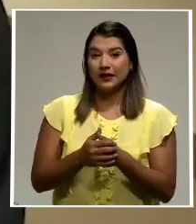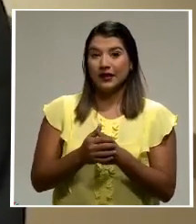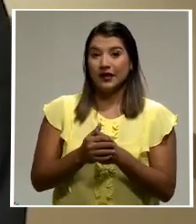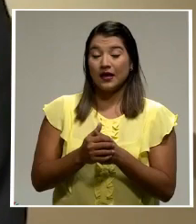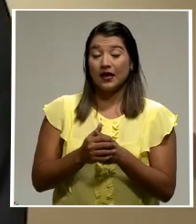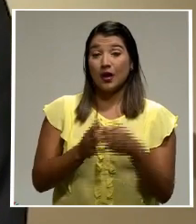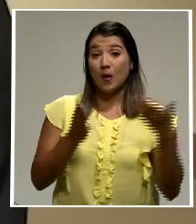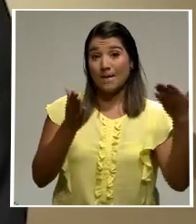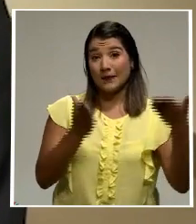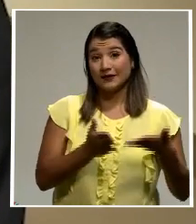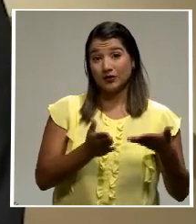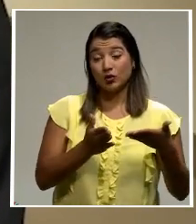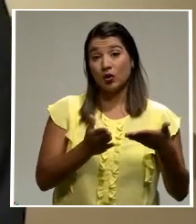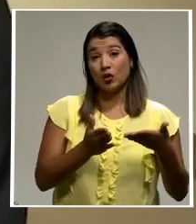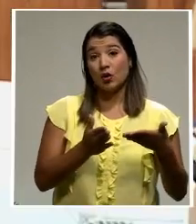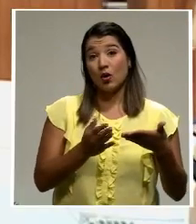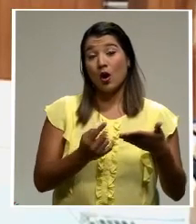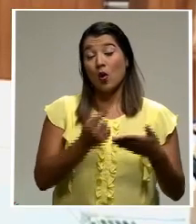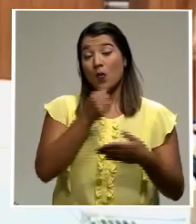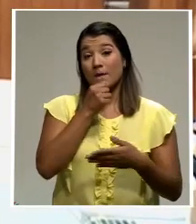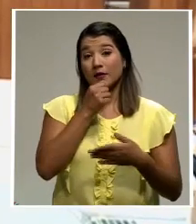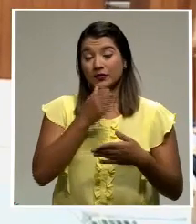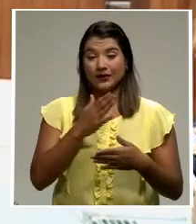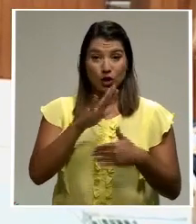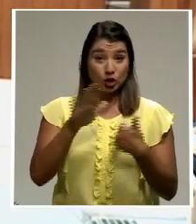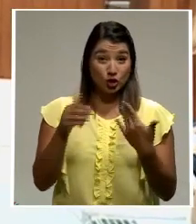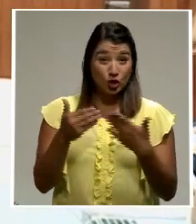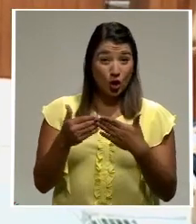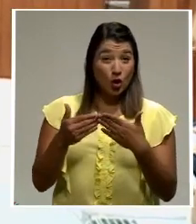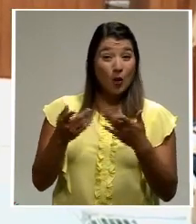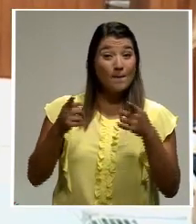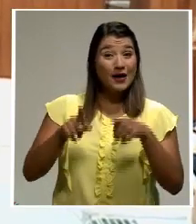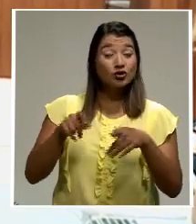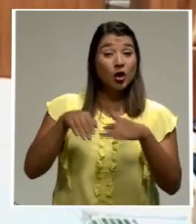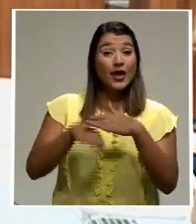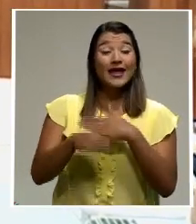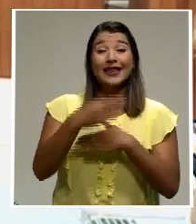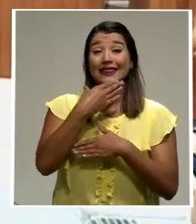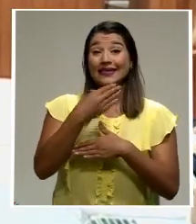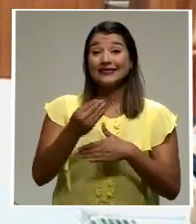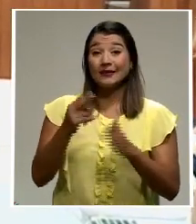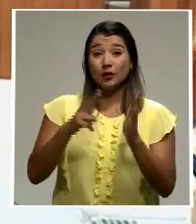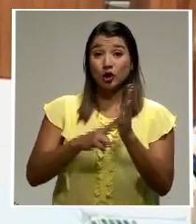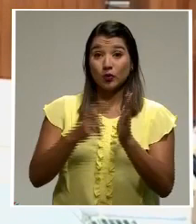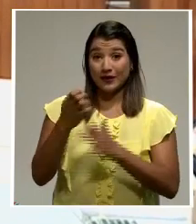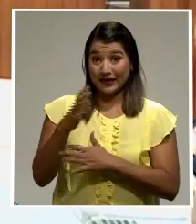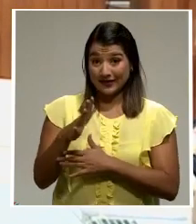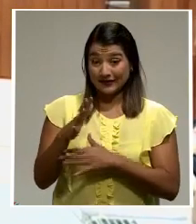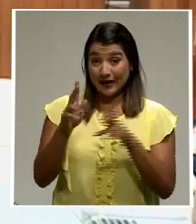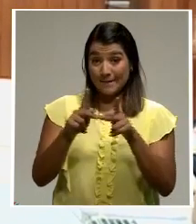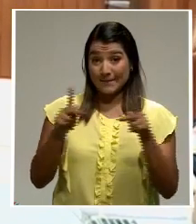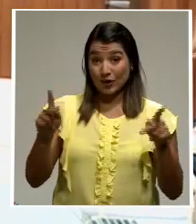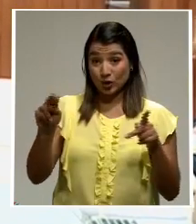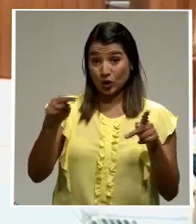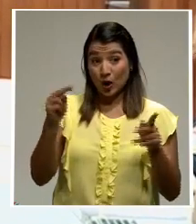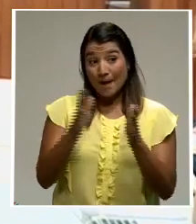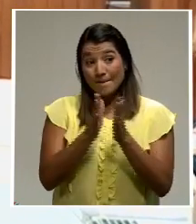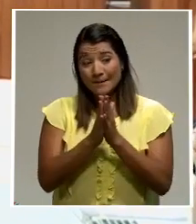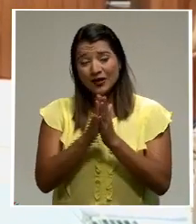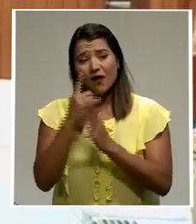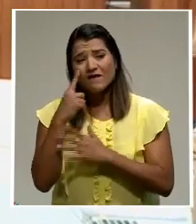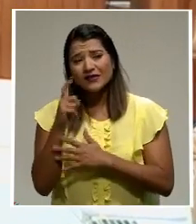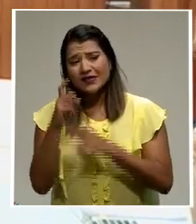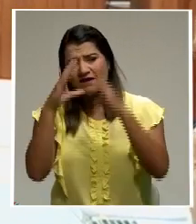colega de medios de prensa. Todo se remonta a diciembre del 2015 cuando el periódico La Nación solicitó a la Fiscalía